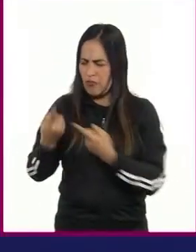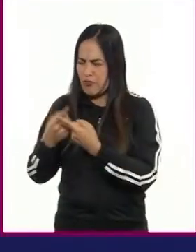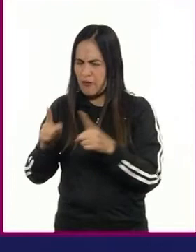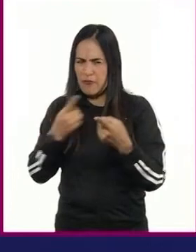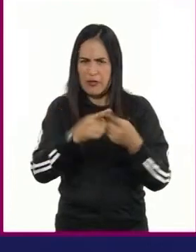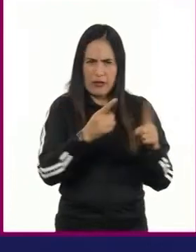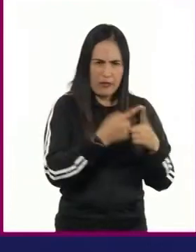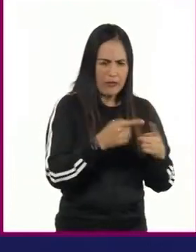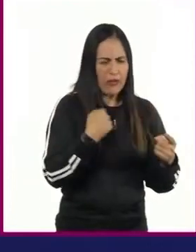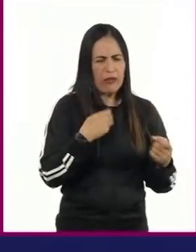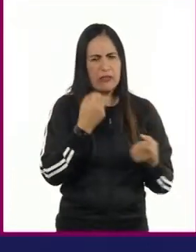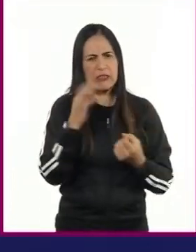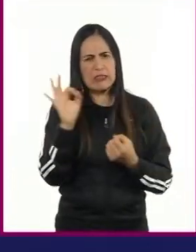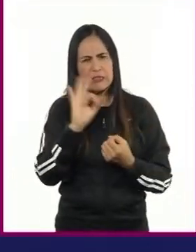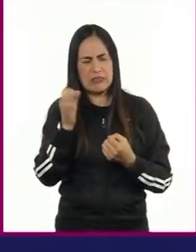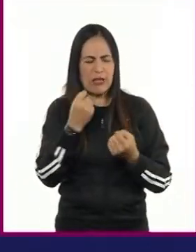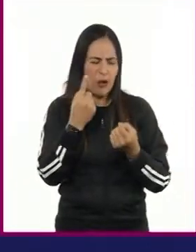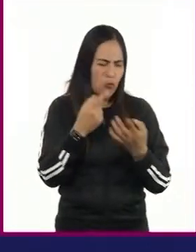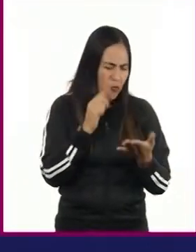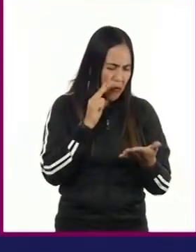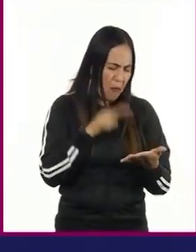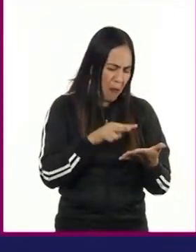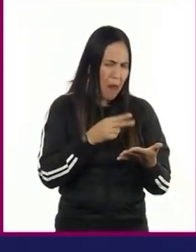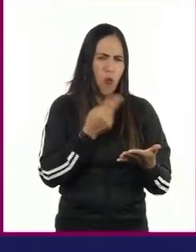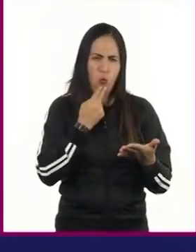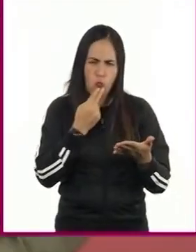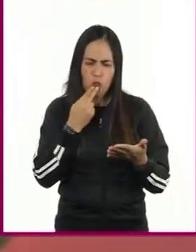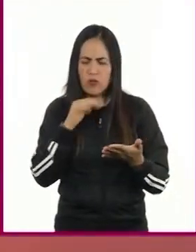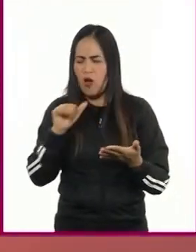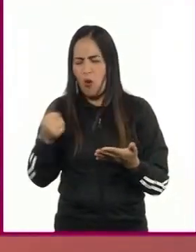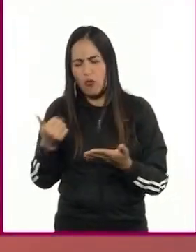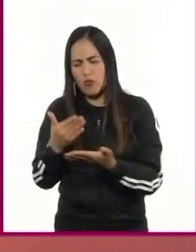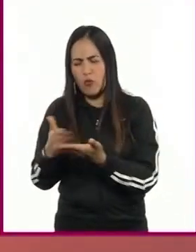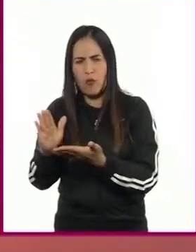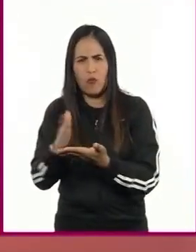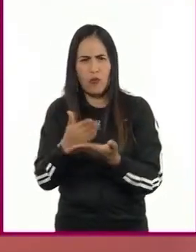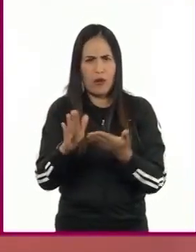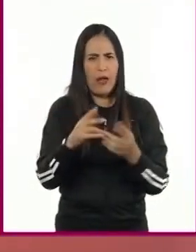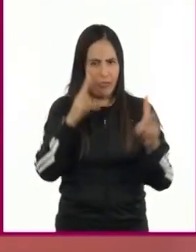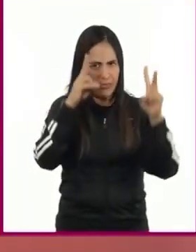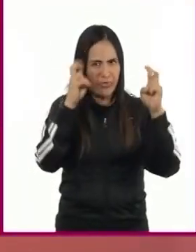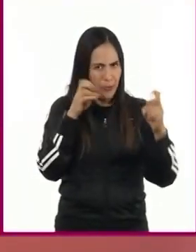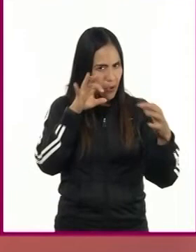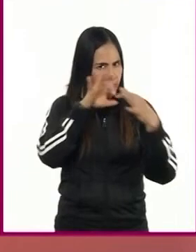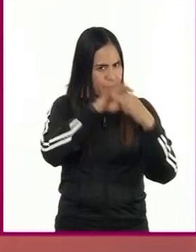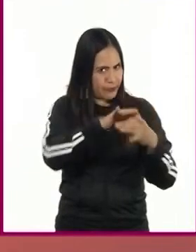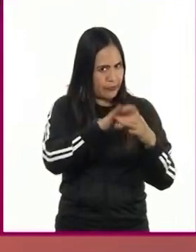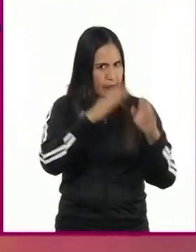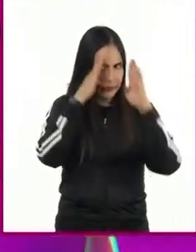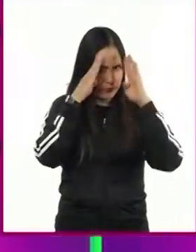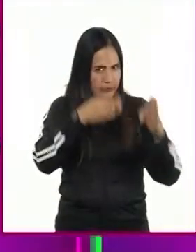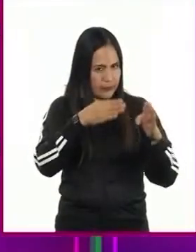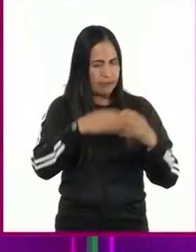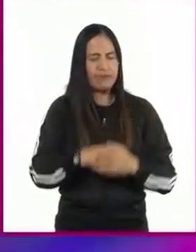y desechar otros para no desviarnos del tema. Daniel, ¿podrías ayudarme con la lectura de la tabla? Por supuesto,